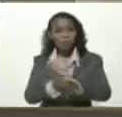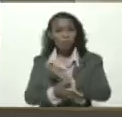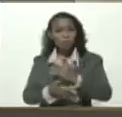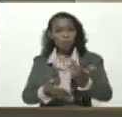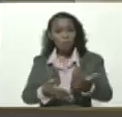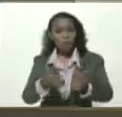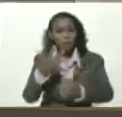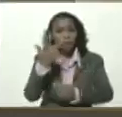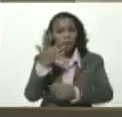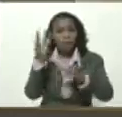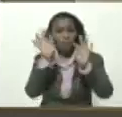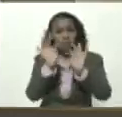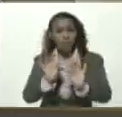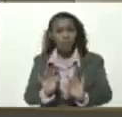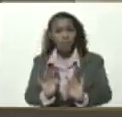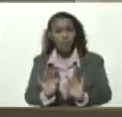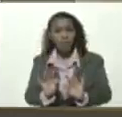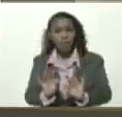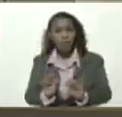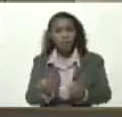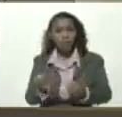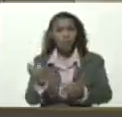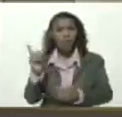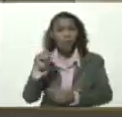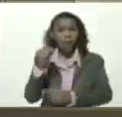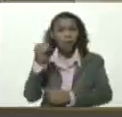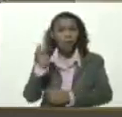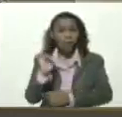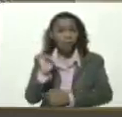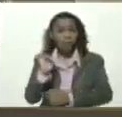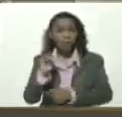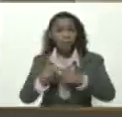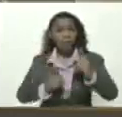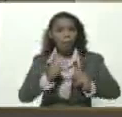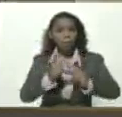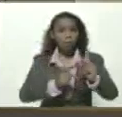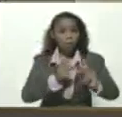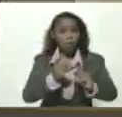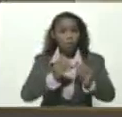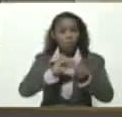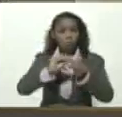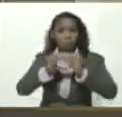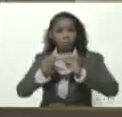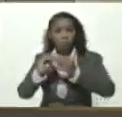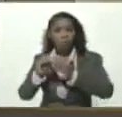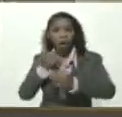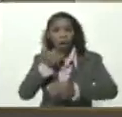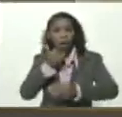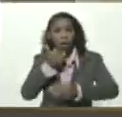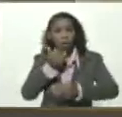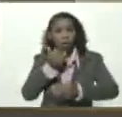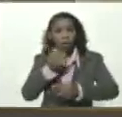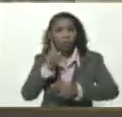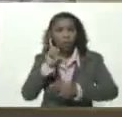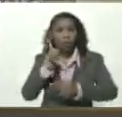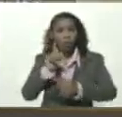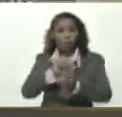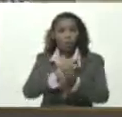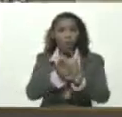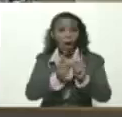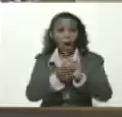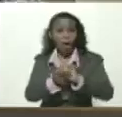las tres fases, incluye también luego el proceso de modificación y de sustituciones